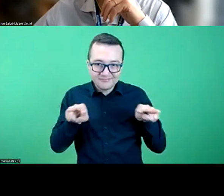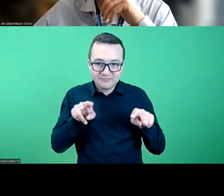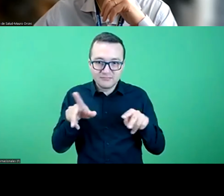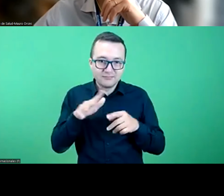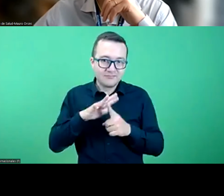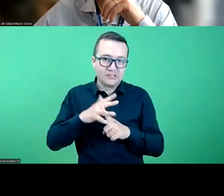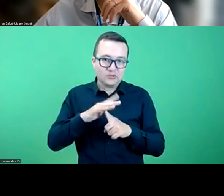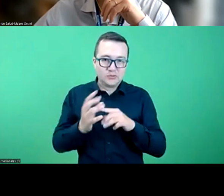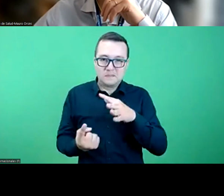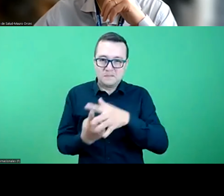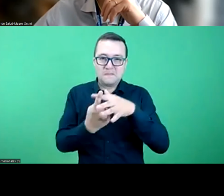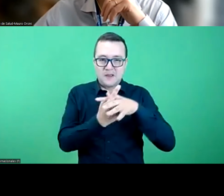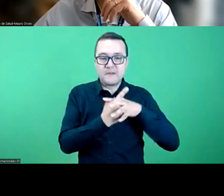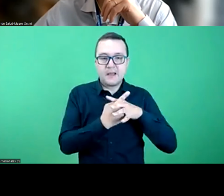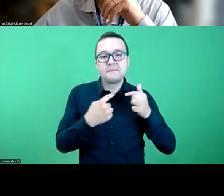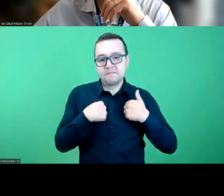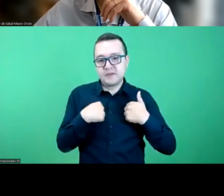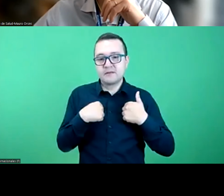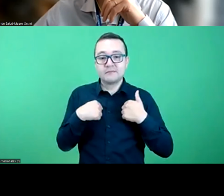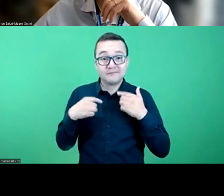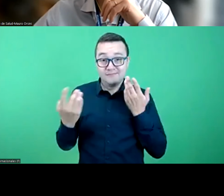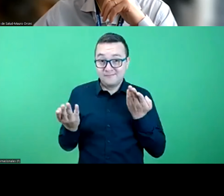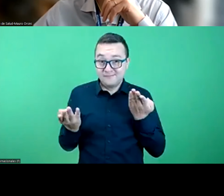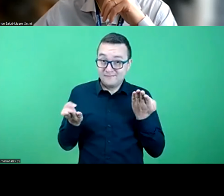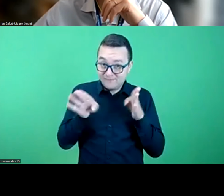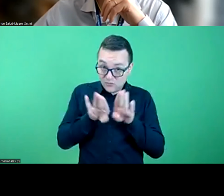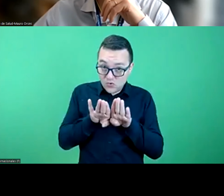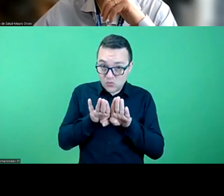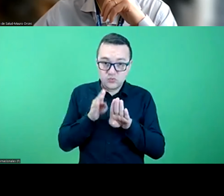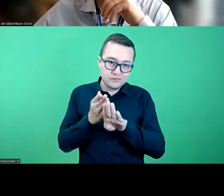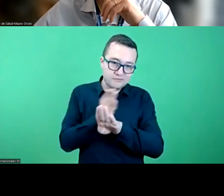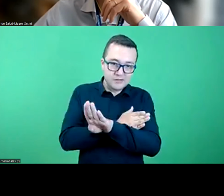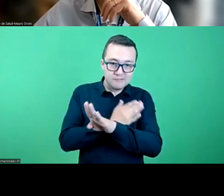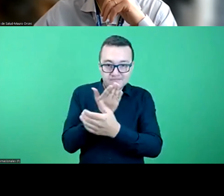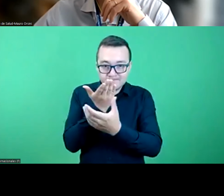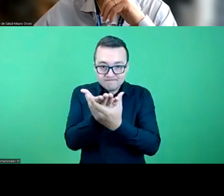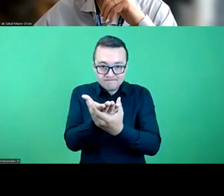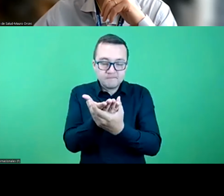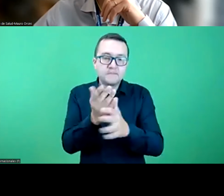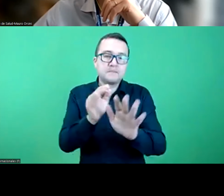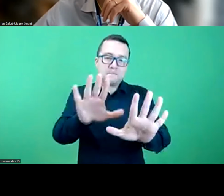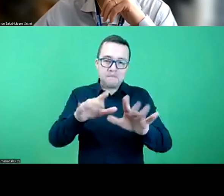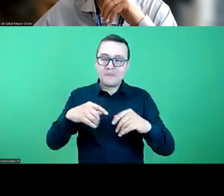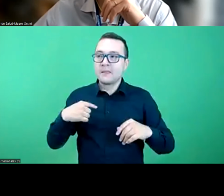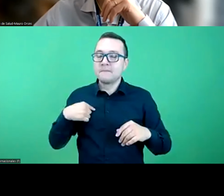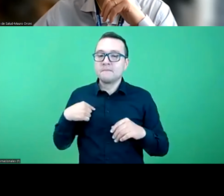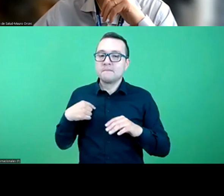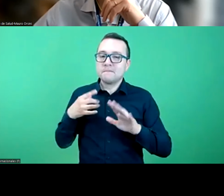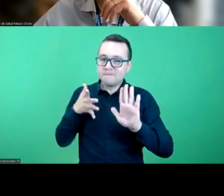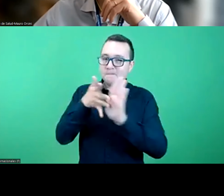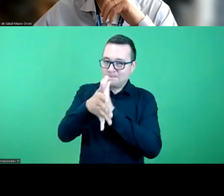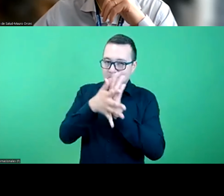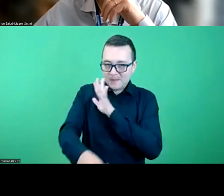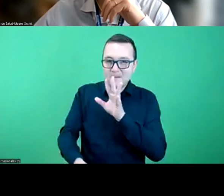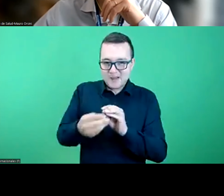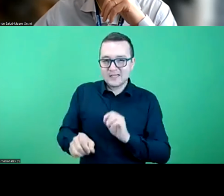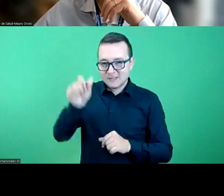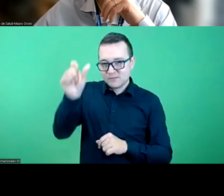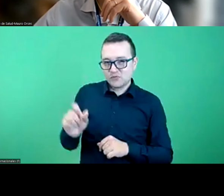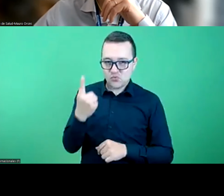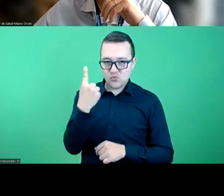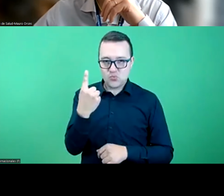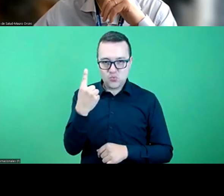Voy a proponer y quiero compartirles un caso, un testimonio más, y de fuera de la región,